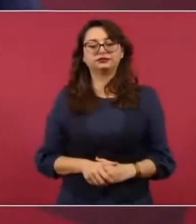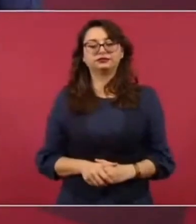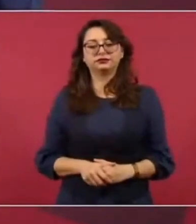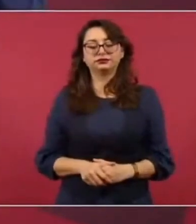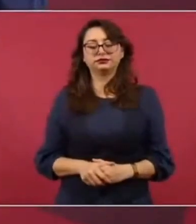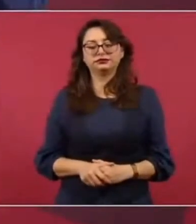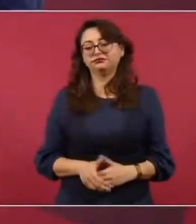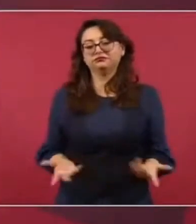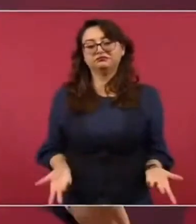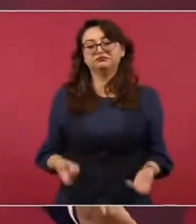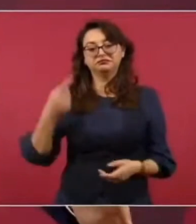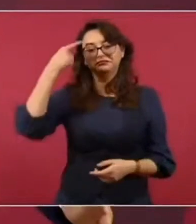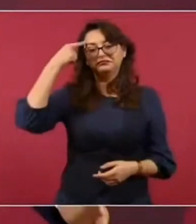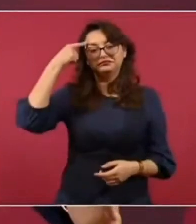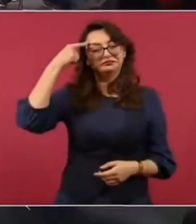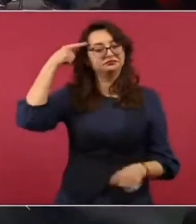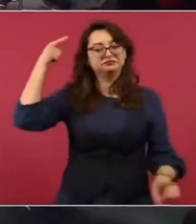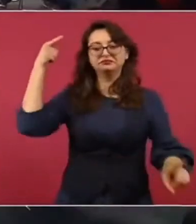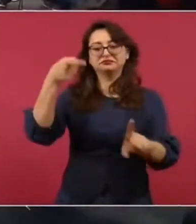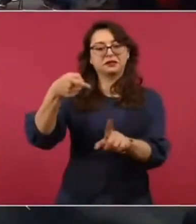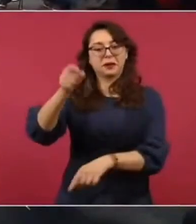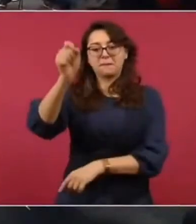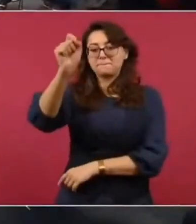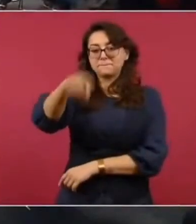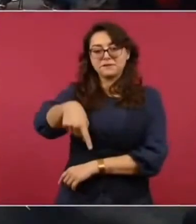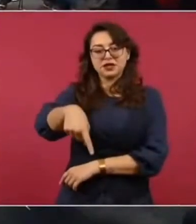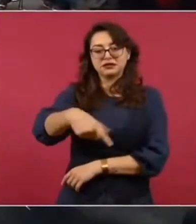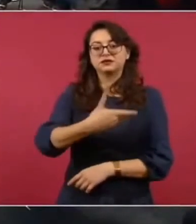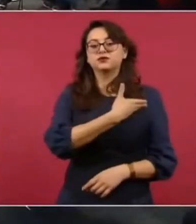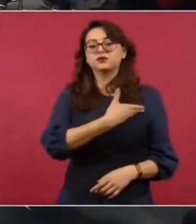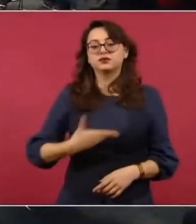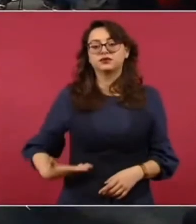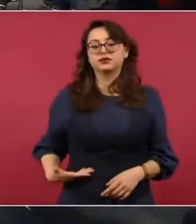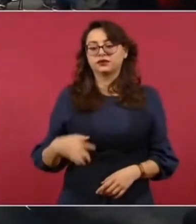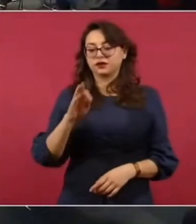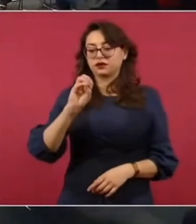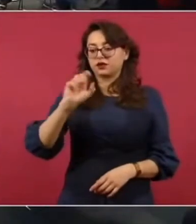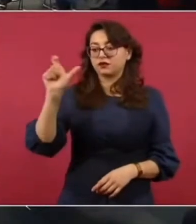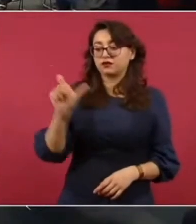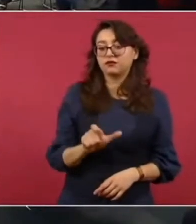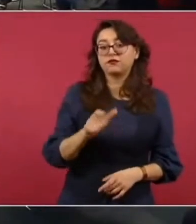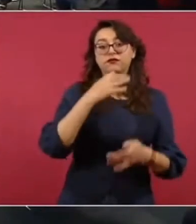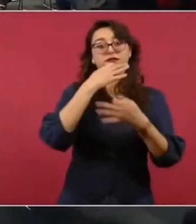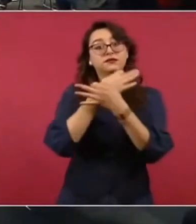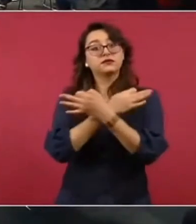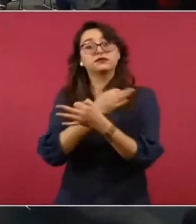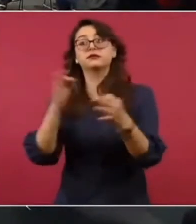Entonces era lo mismo. Entonces llega él con la bandera del cambio